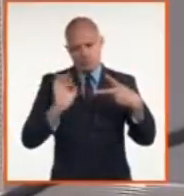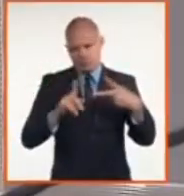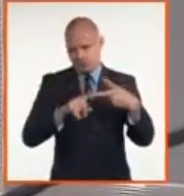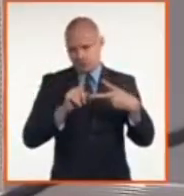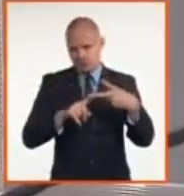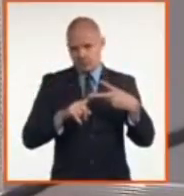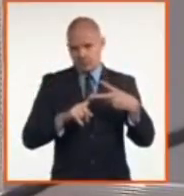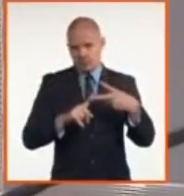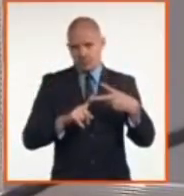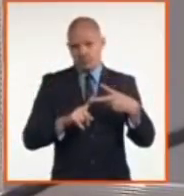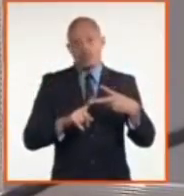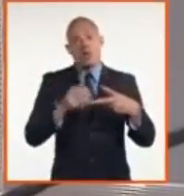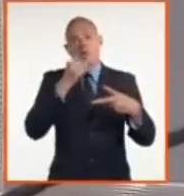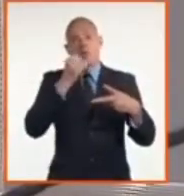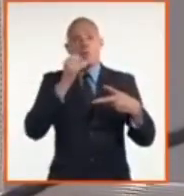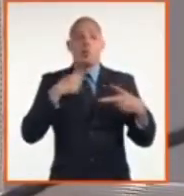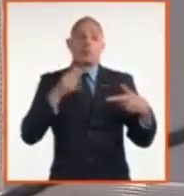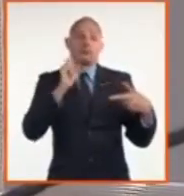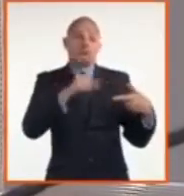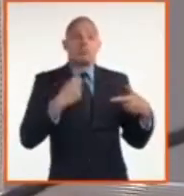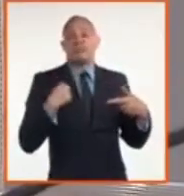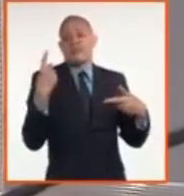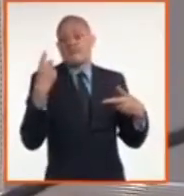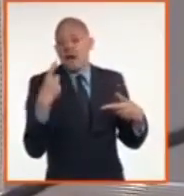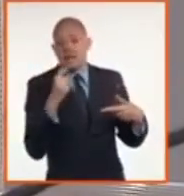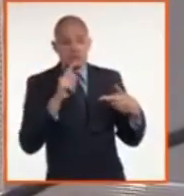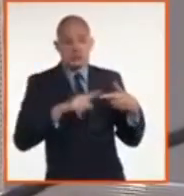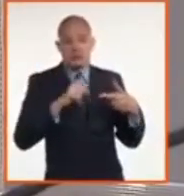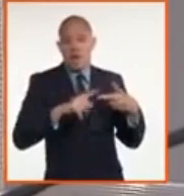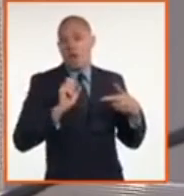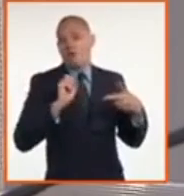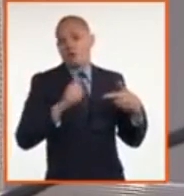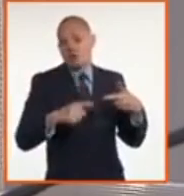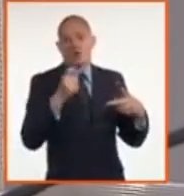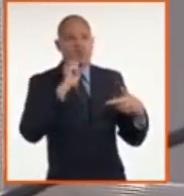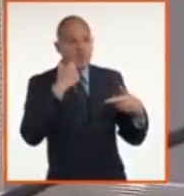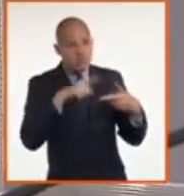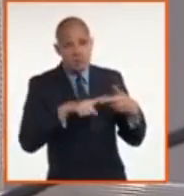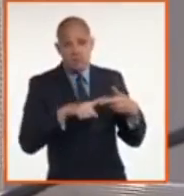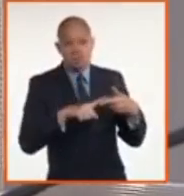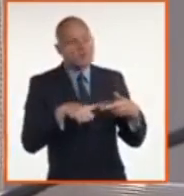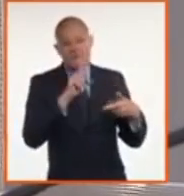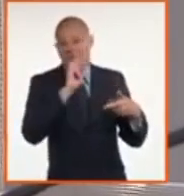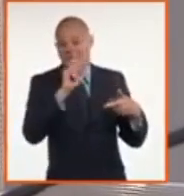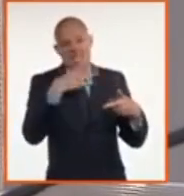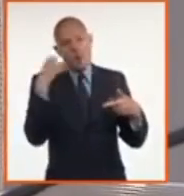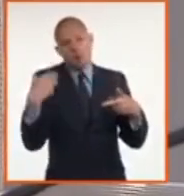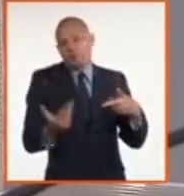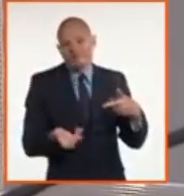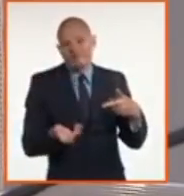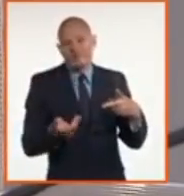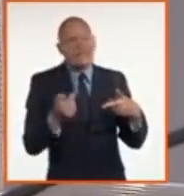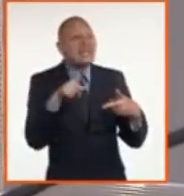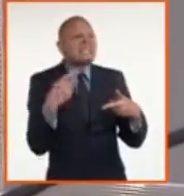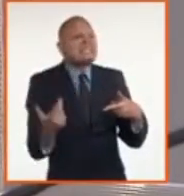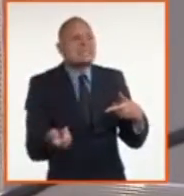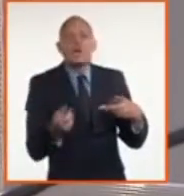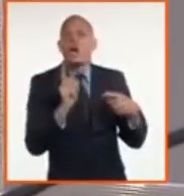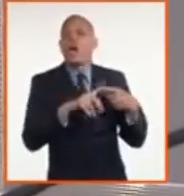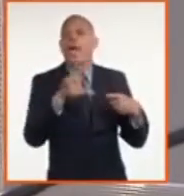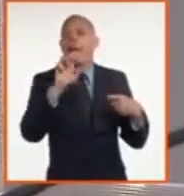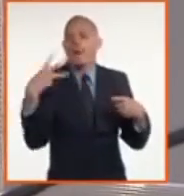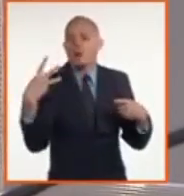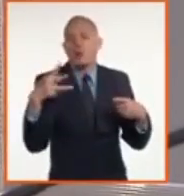por las diferentes vías es sino solamente en efectivo por tanto pero lo que primero se va a hacer es la venta en efectivo